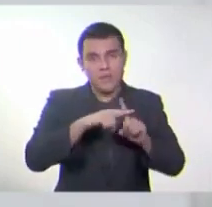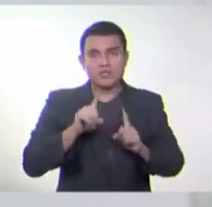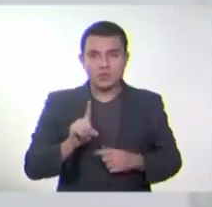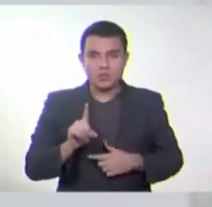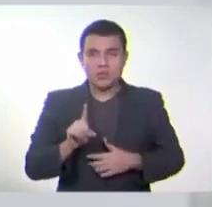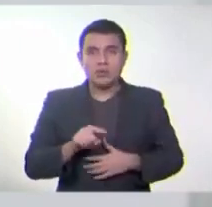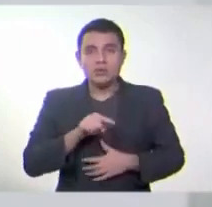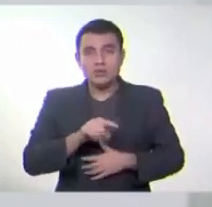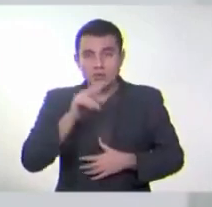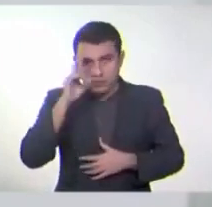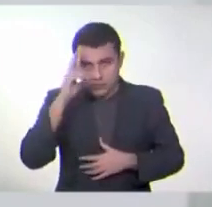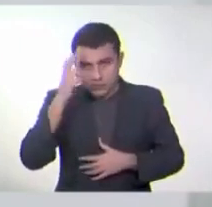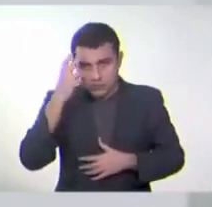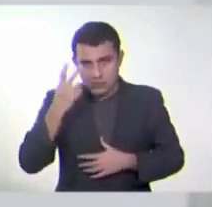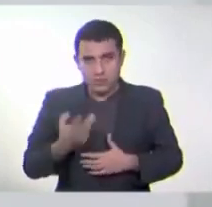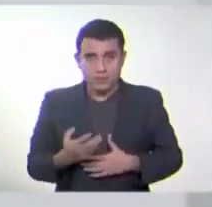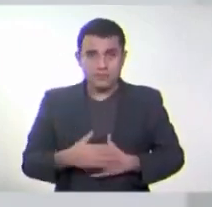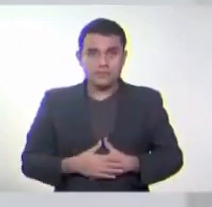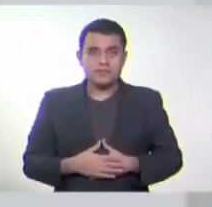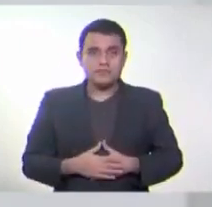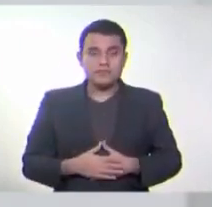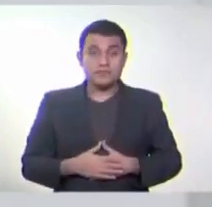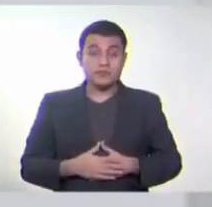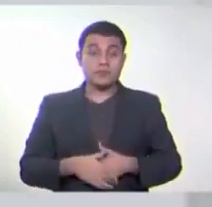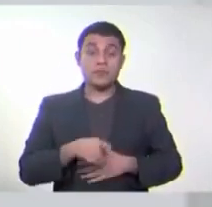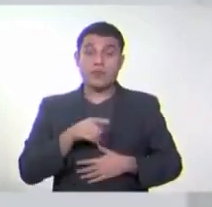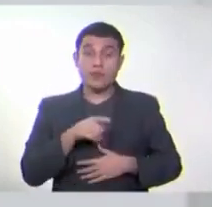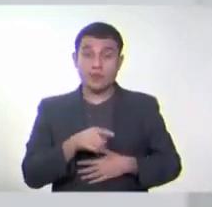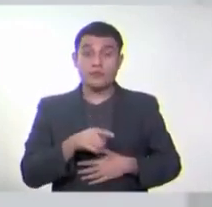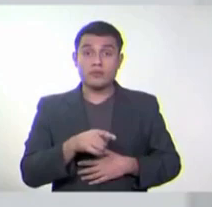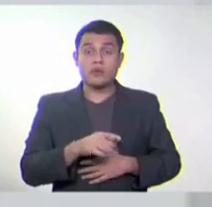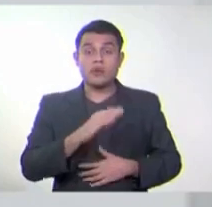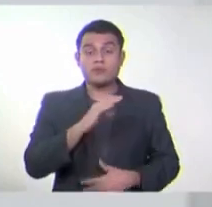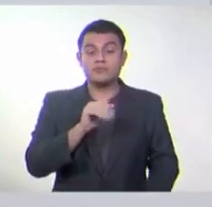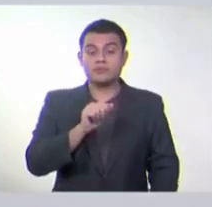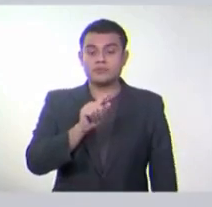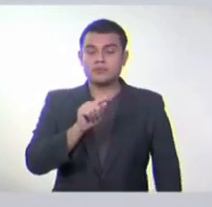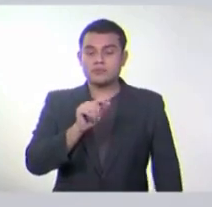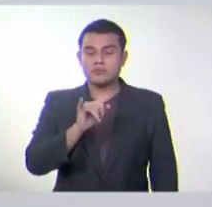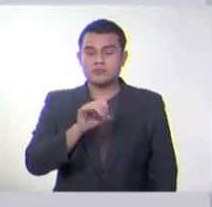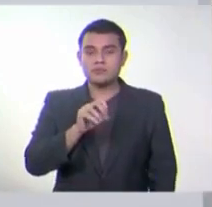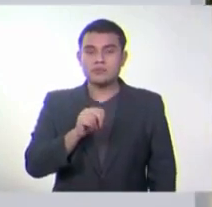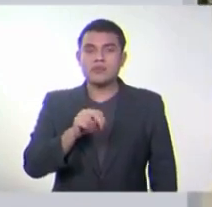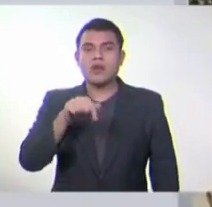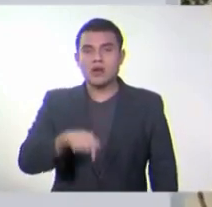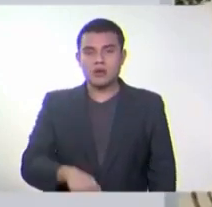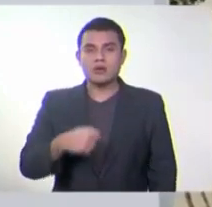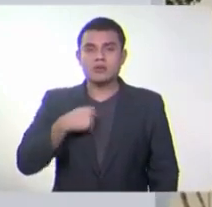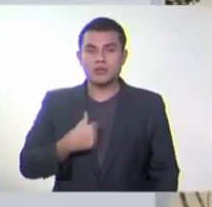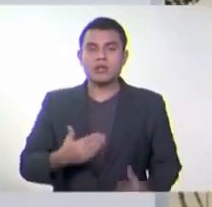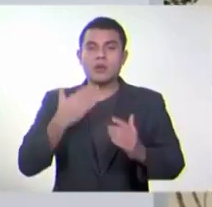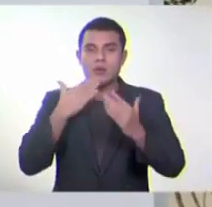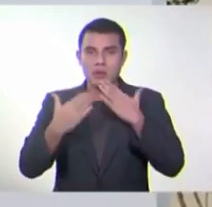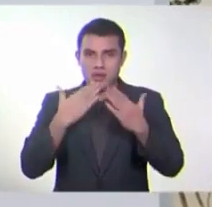Esto quiere decir que él es un catión. Ahora les voy a explicar